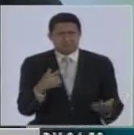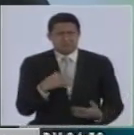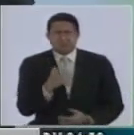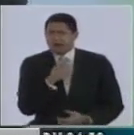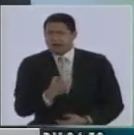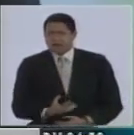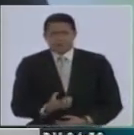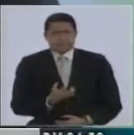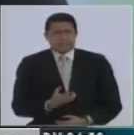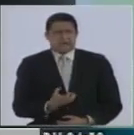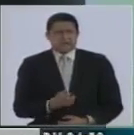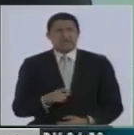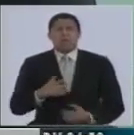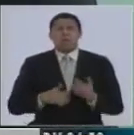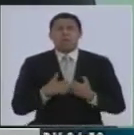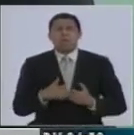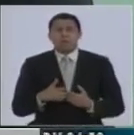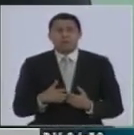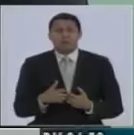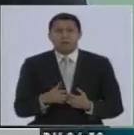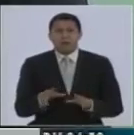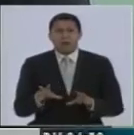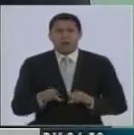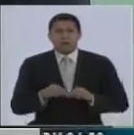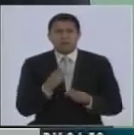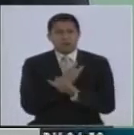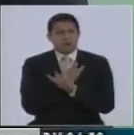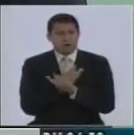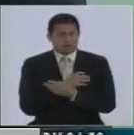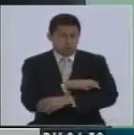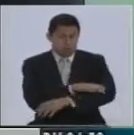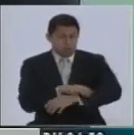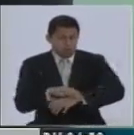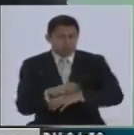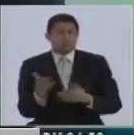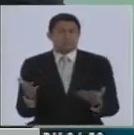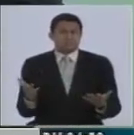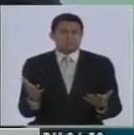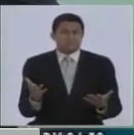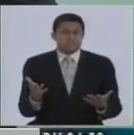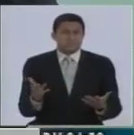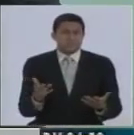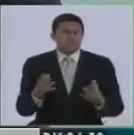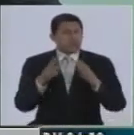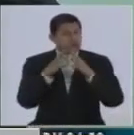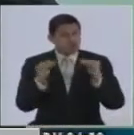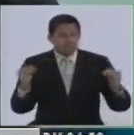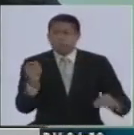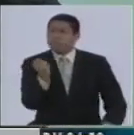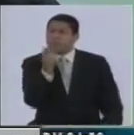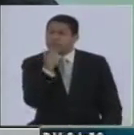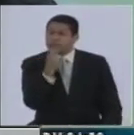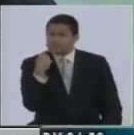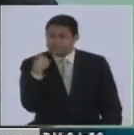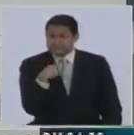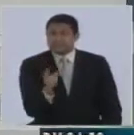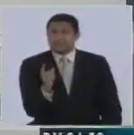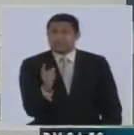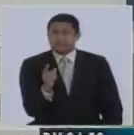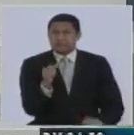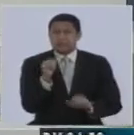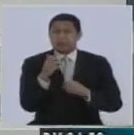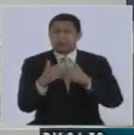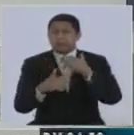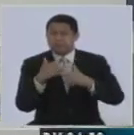usted y eso puede perturbar a lo mejor la absorción del calcio para sus huesos entonces todos los medicamentos tienen una serie de efectos